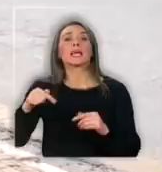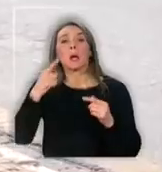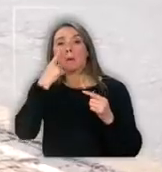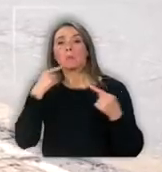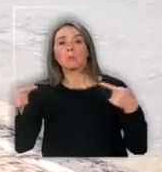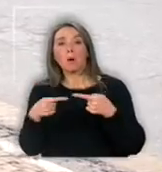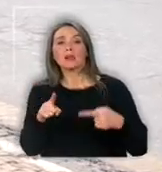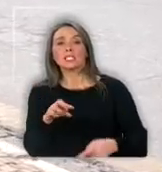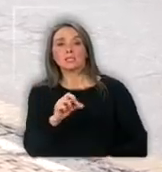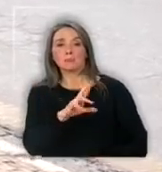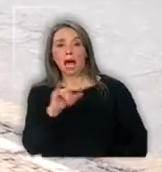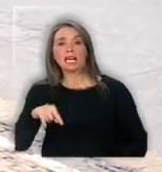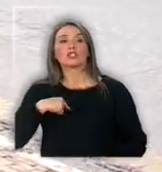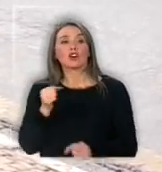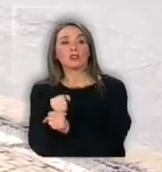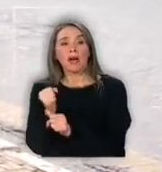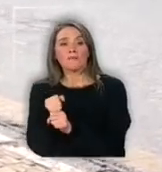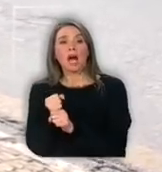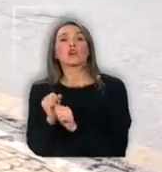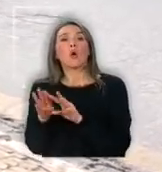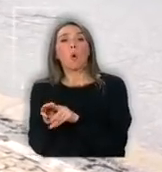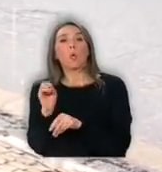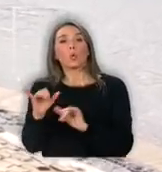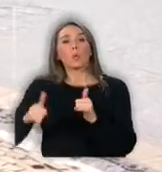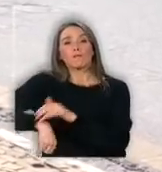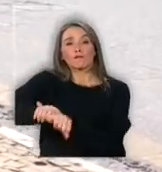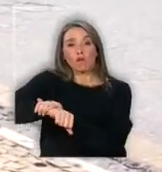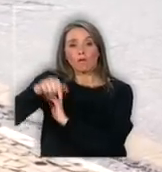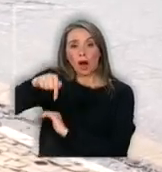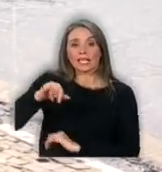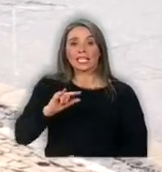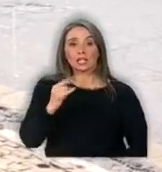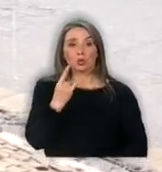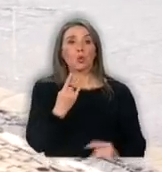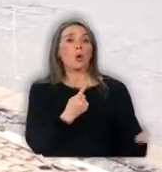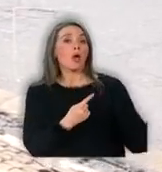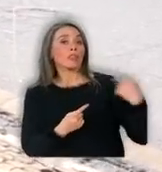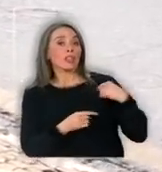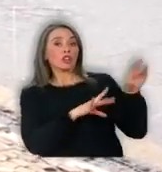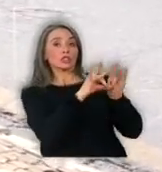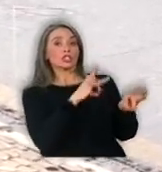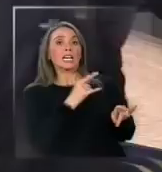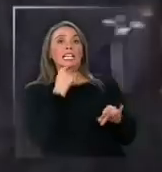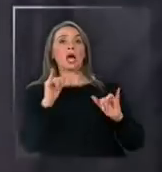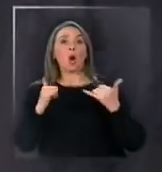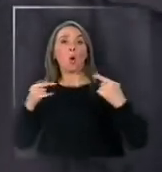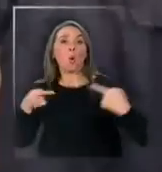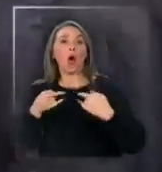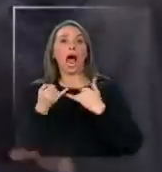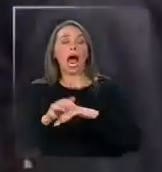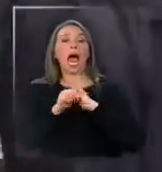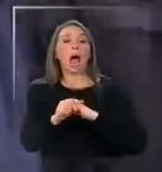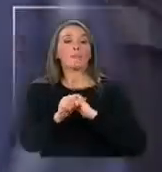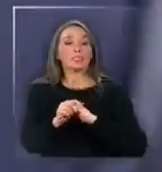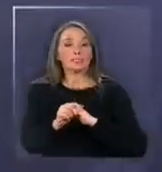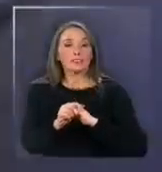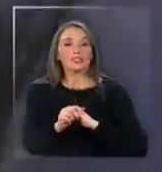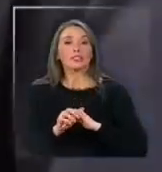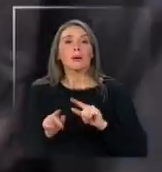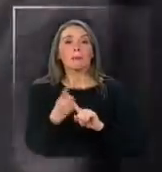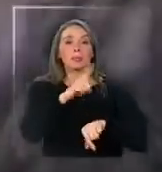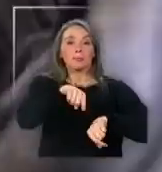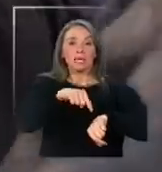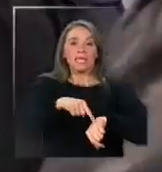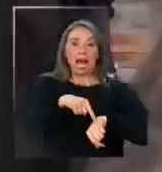Yo trabajo en un equipo de aquí, de Itu, y ahí me dijeron que ellos quieren hacer un amistoso. Son las primeras horas